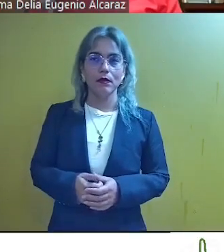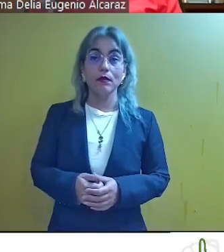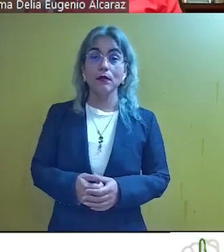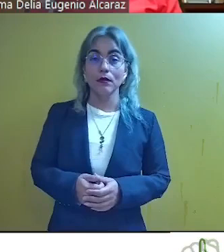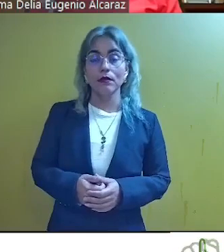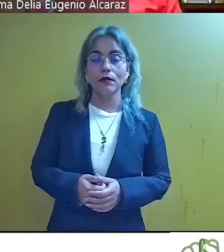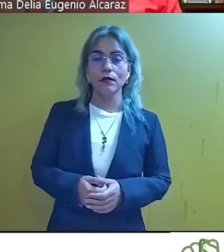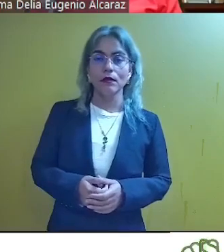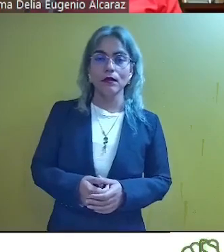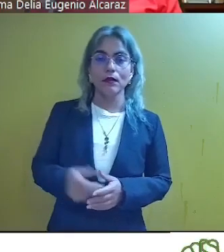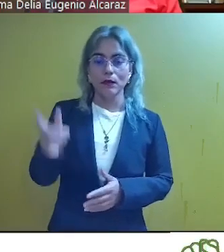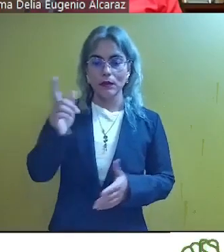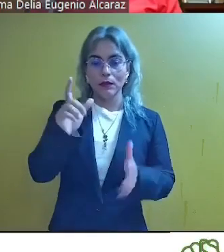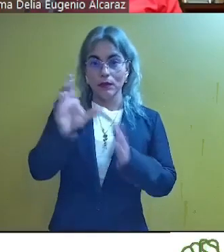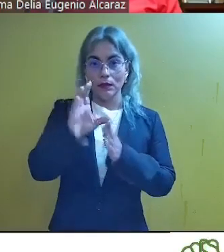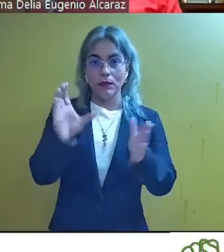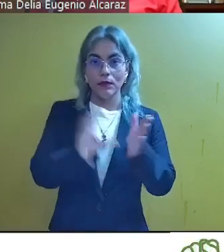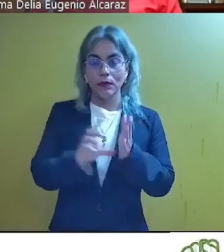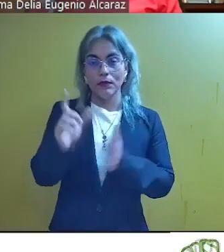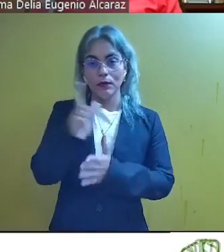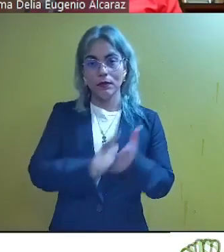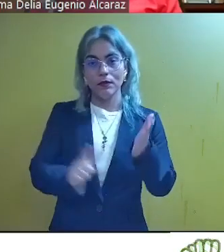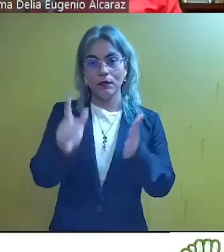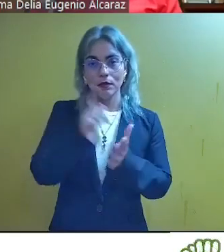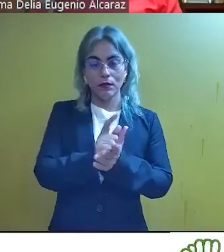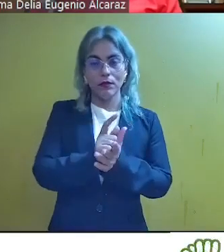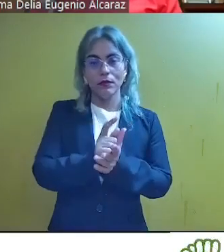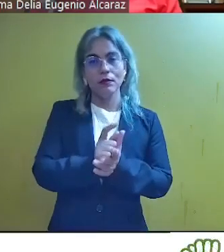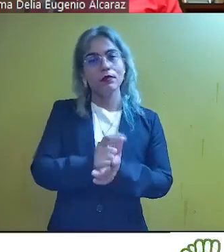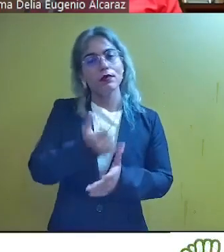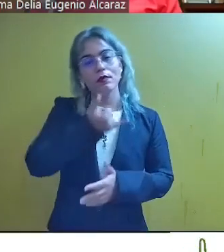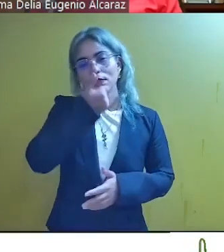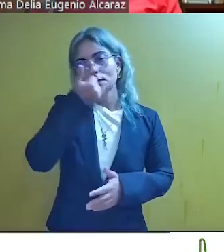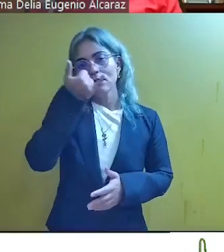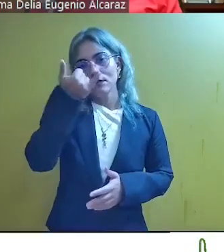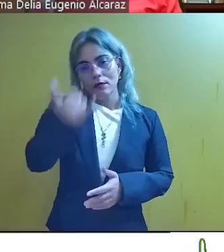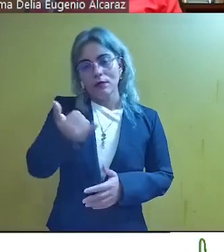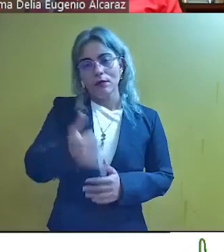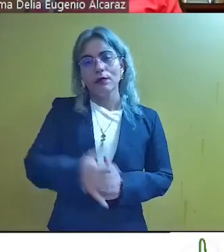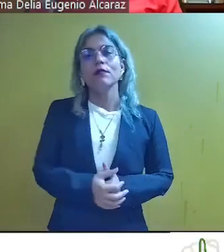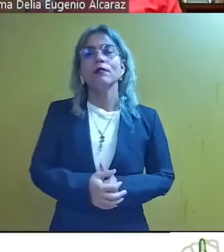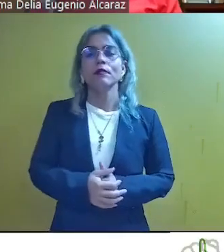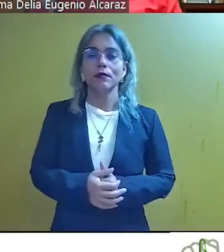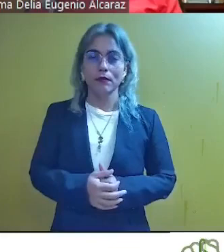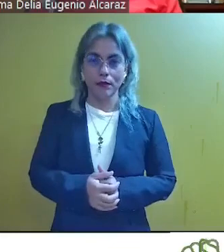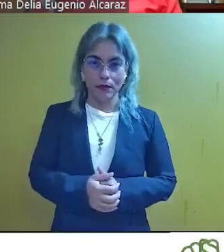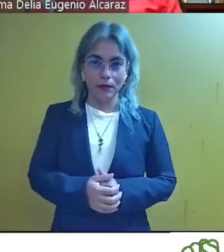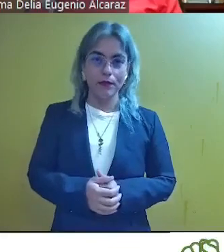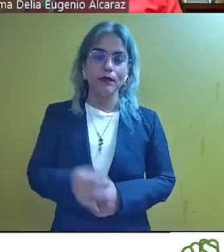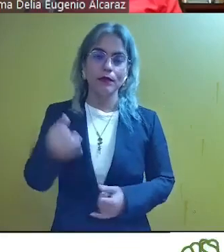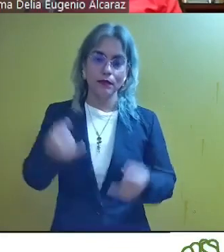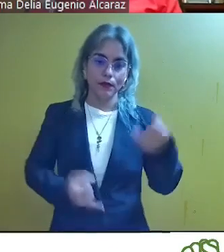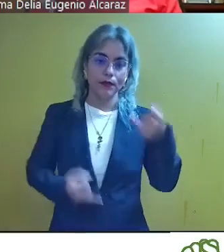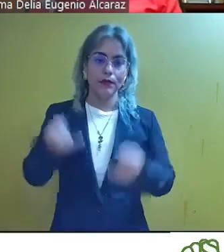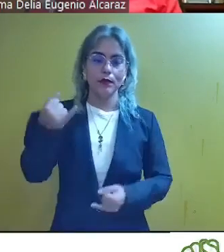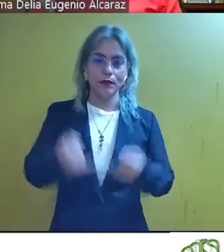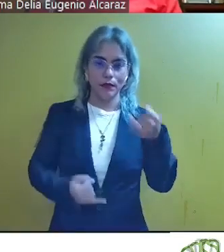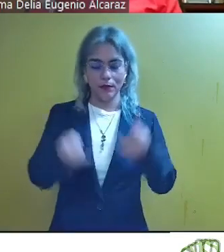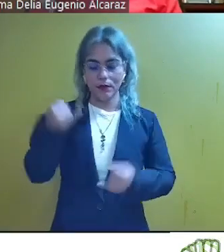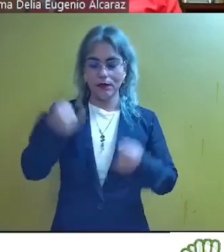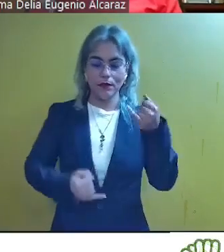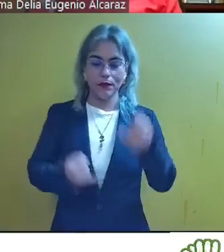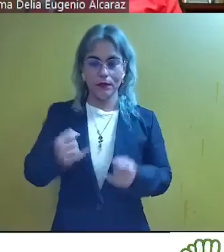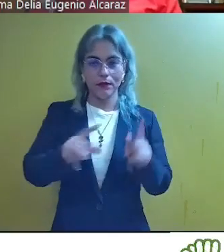violación a los principios constitucionales de seguridad jurídica, tutela judicial efectiva, justicia completa e indebida fundamentación